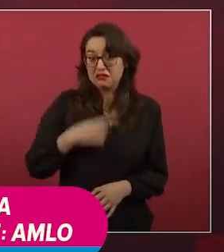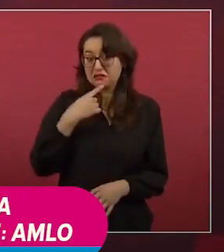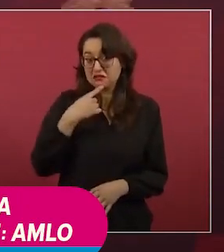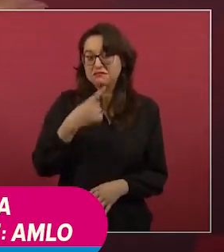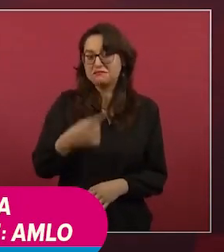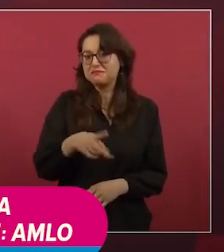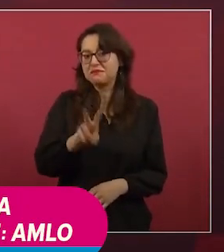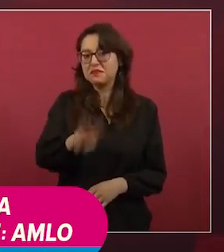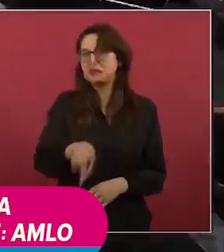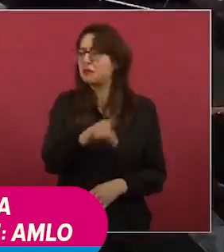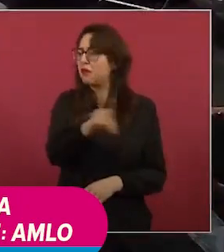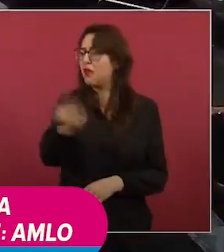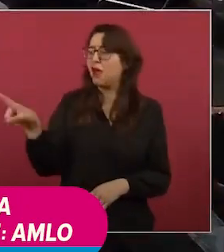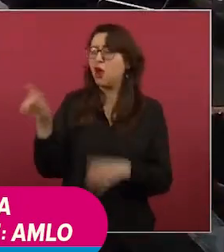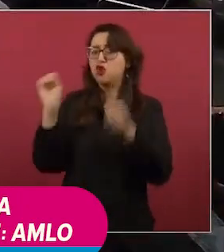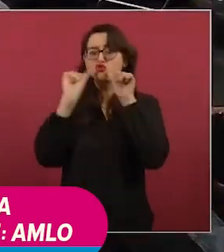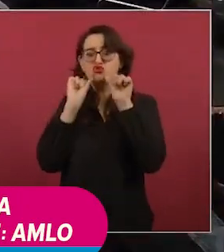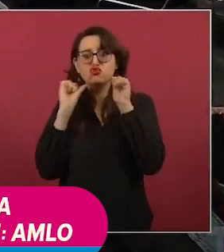hubo protestas